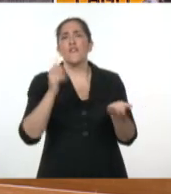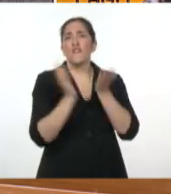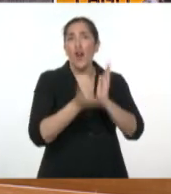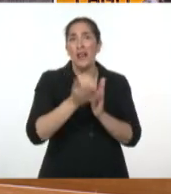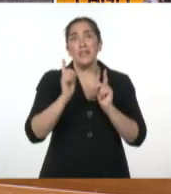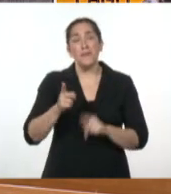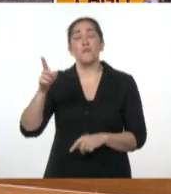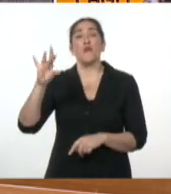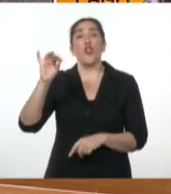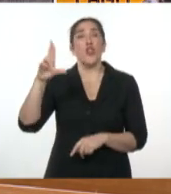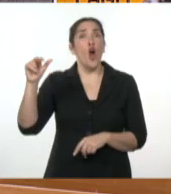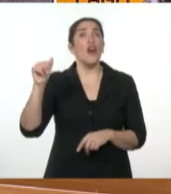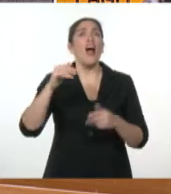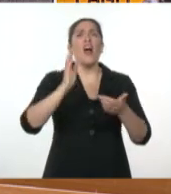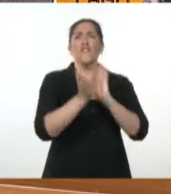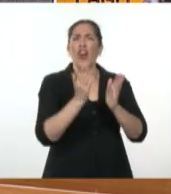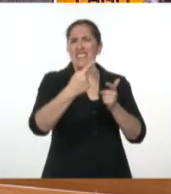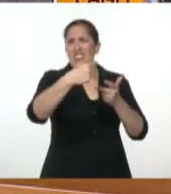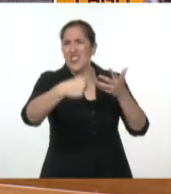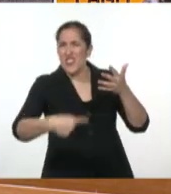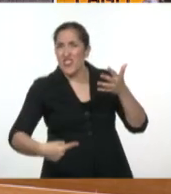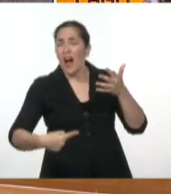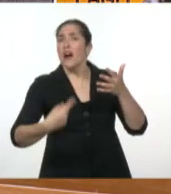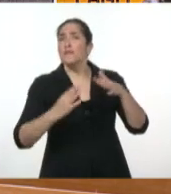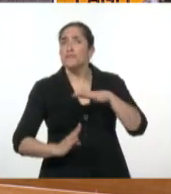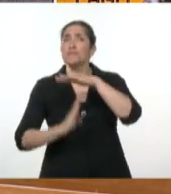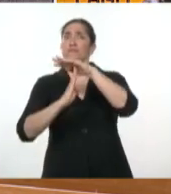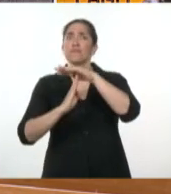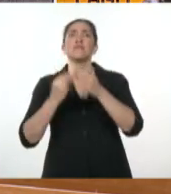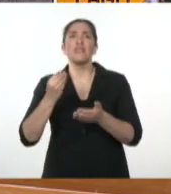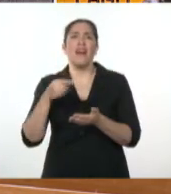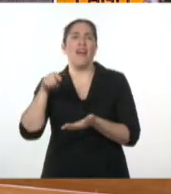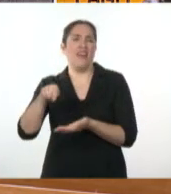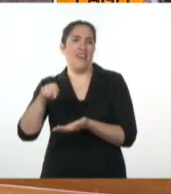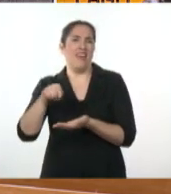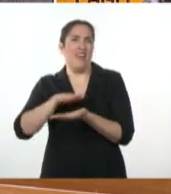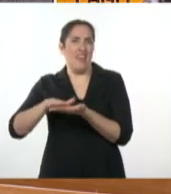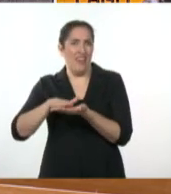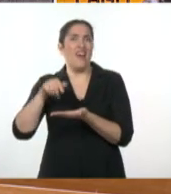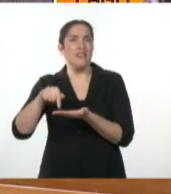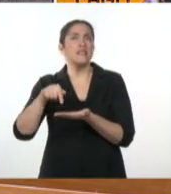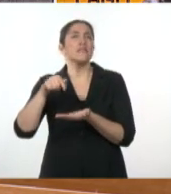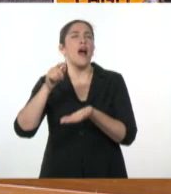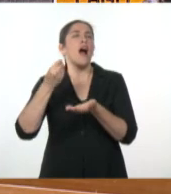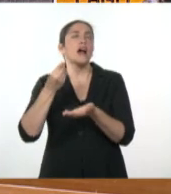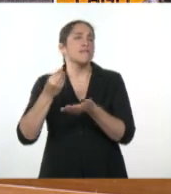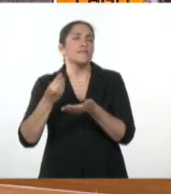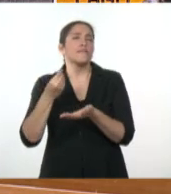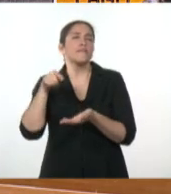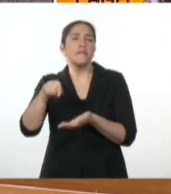Dora, se articulan para posibilitar después un tratamiento absolutamente discriminador que tiene en su